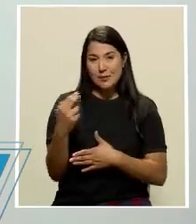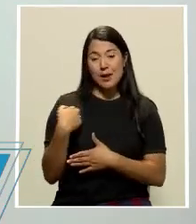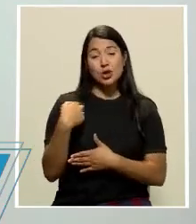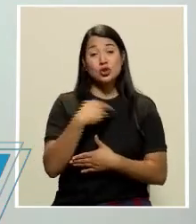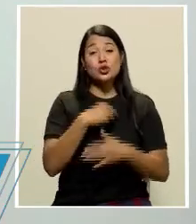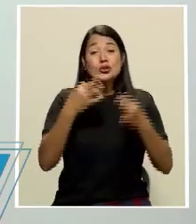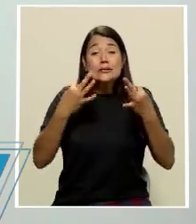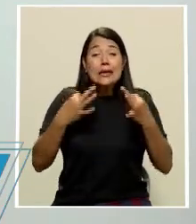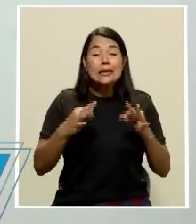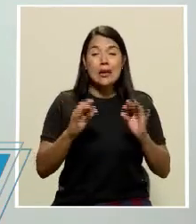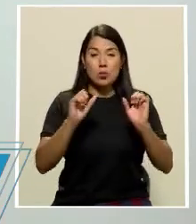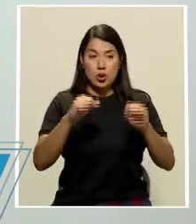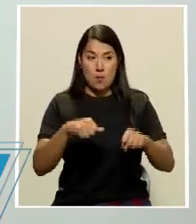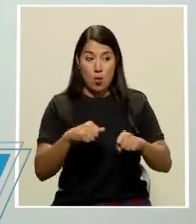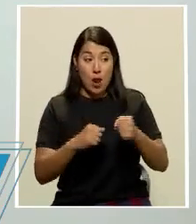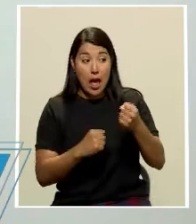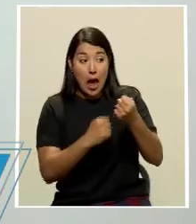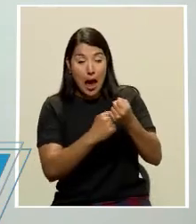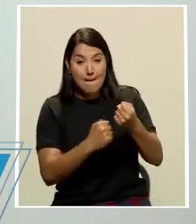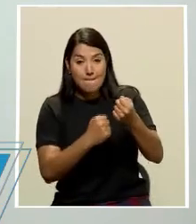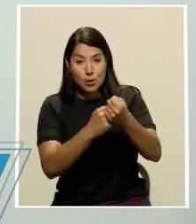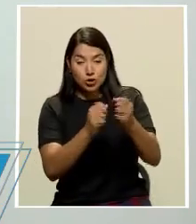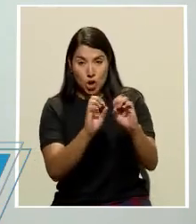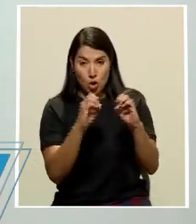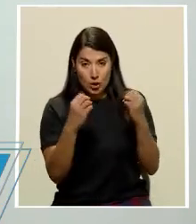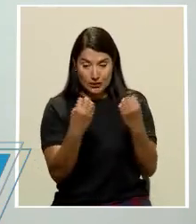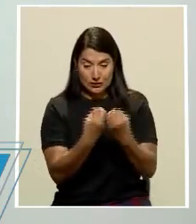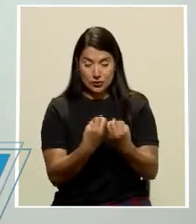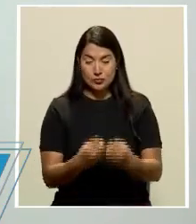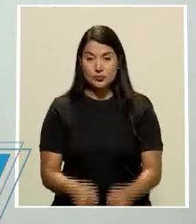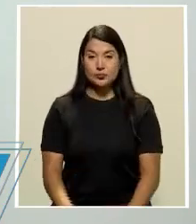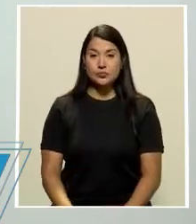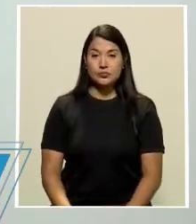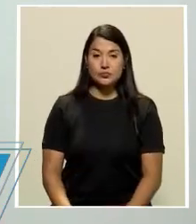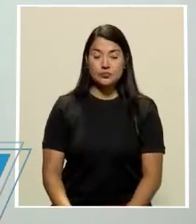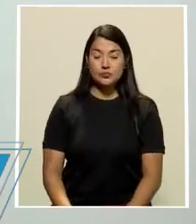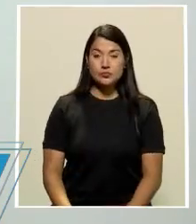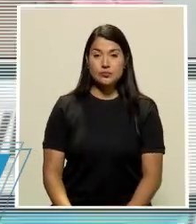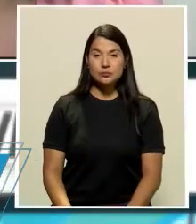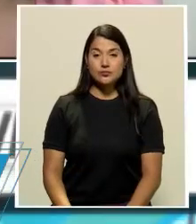algunas organizaciones de estas que nos mandan estas solicitudes.